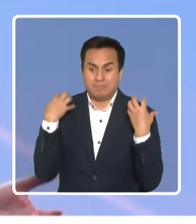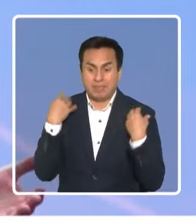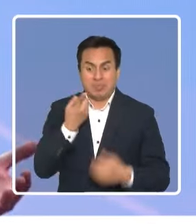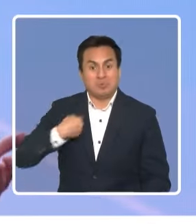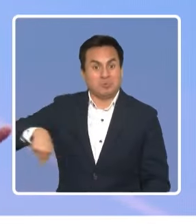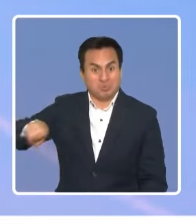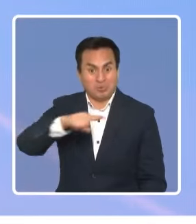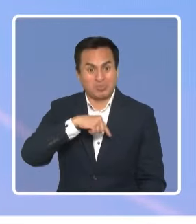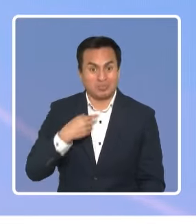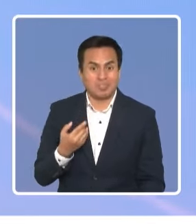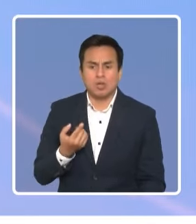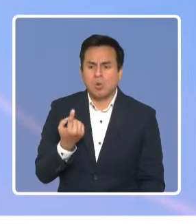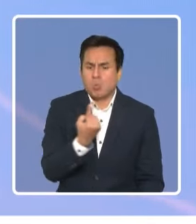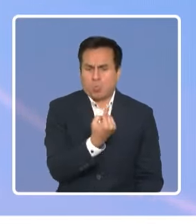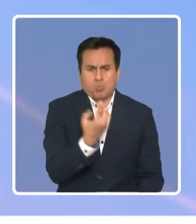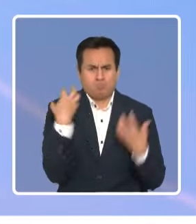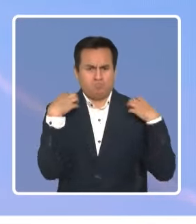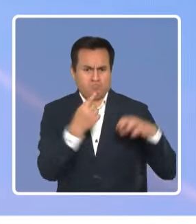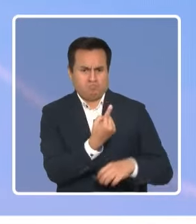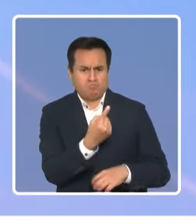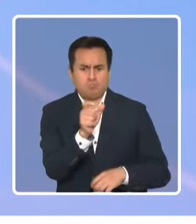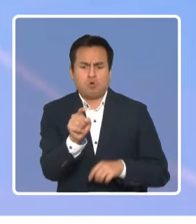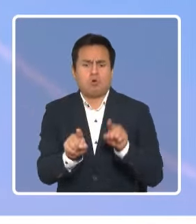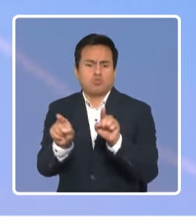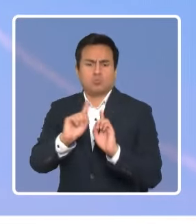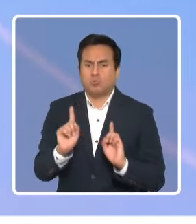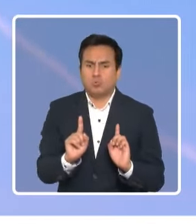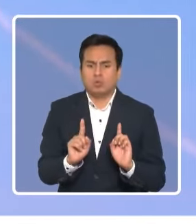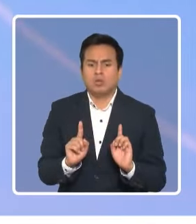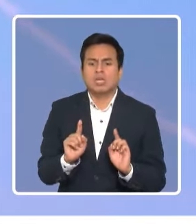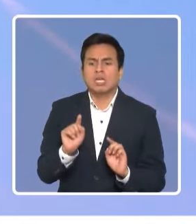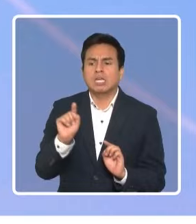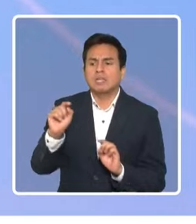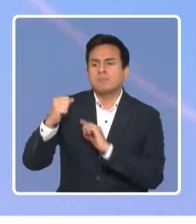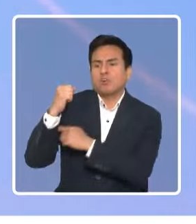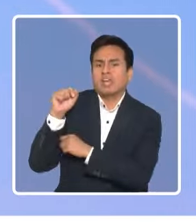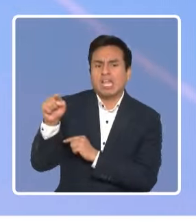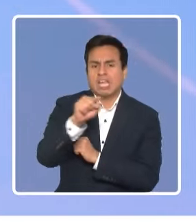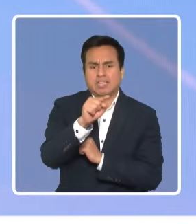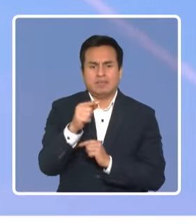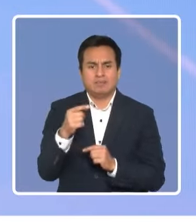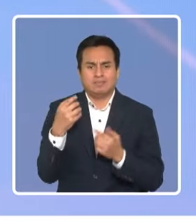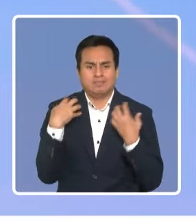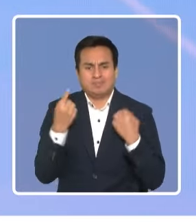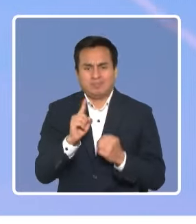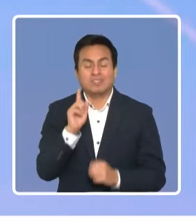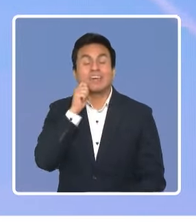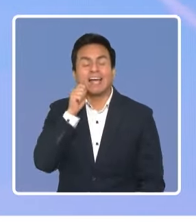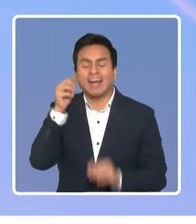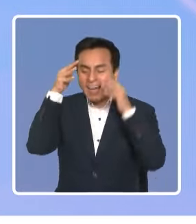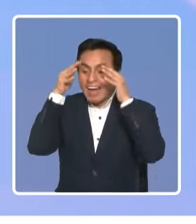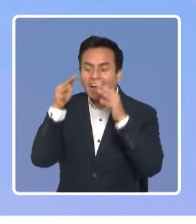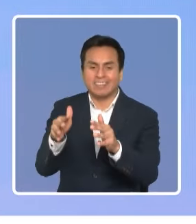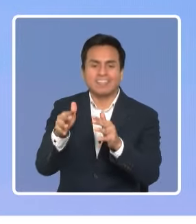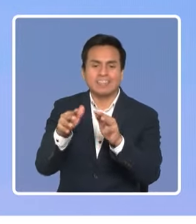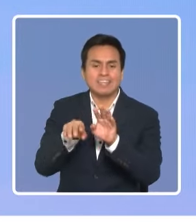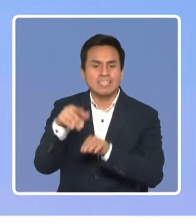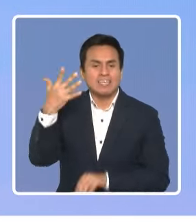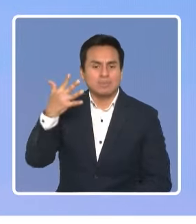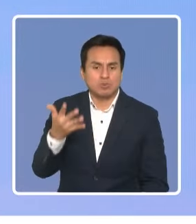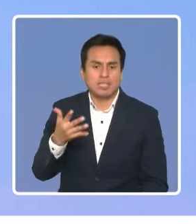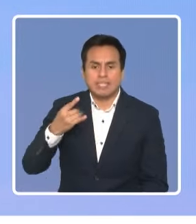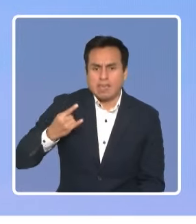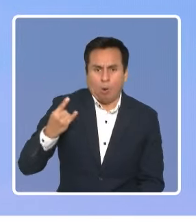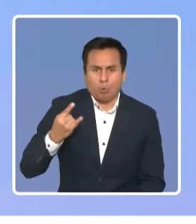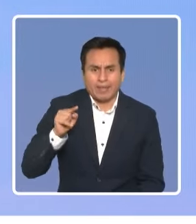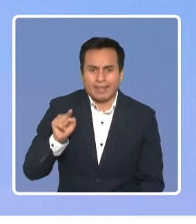de nosotros, no de uno, no de otros, no de tal o cual poder, para poder atender lo importante